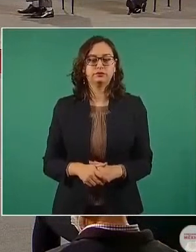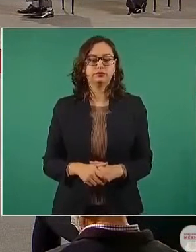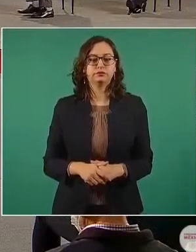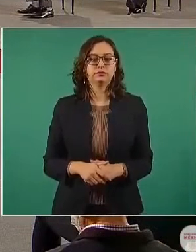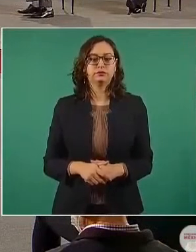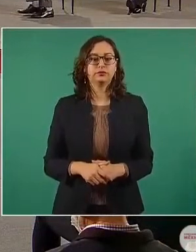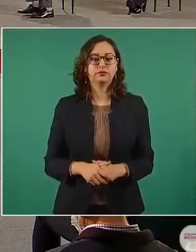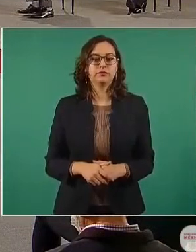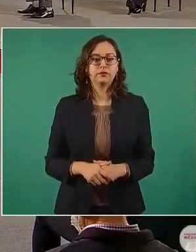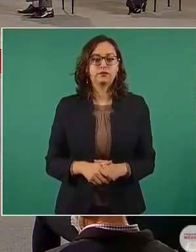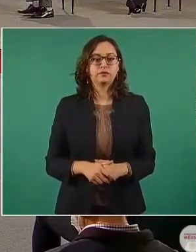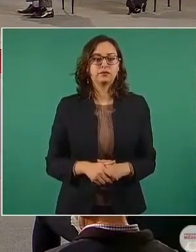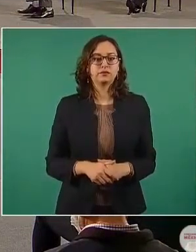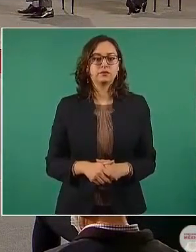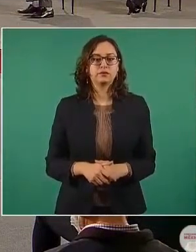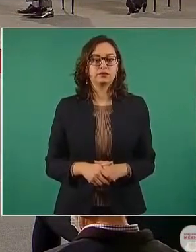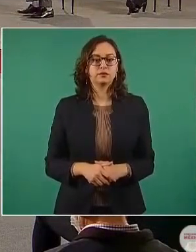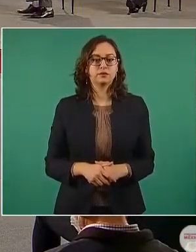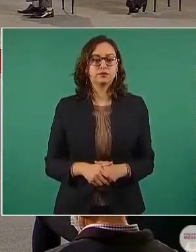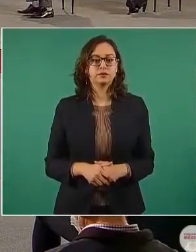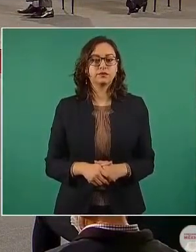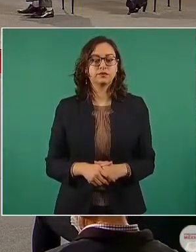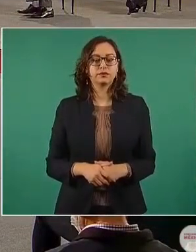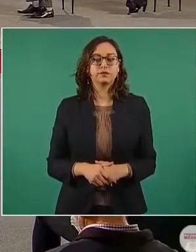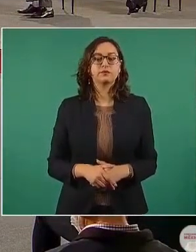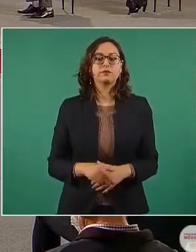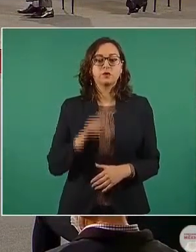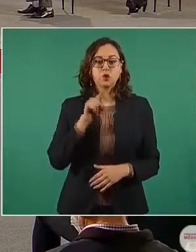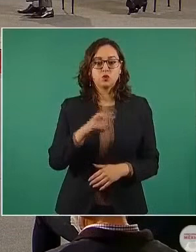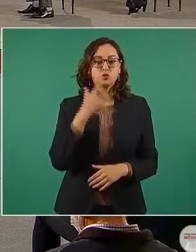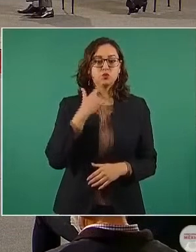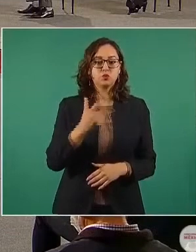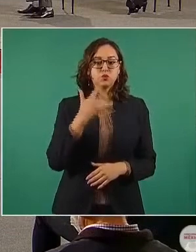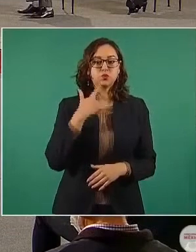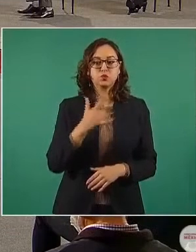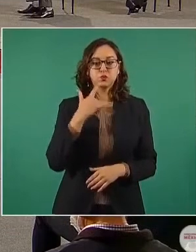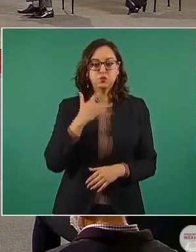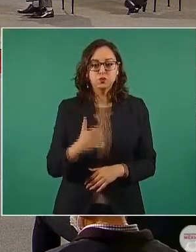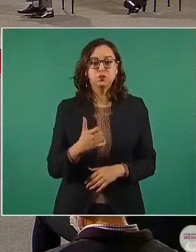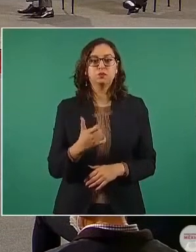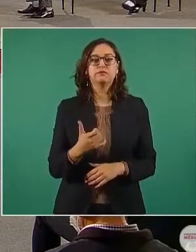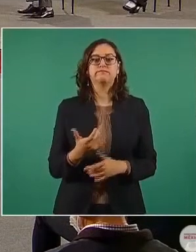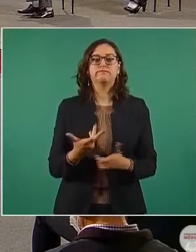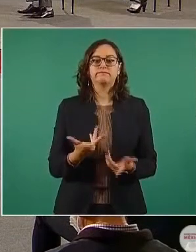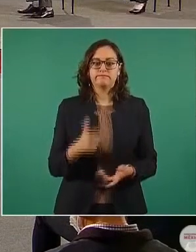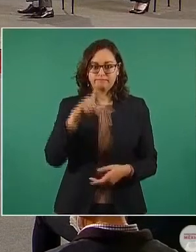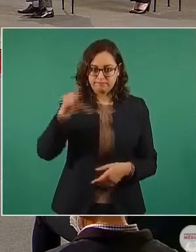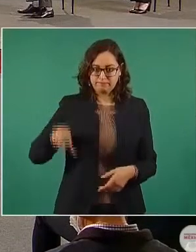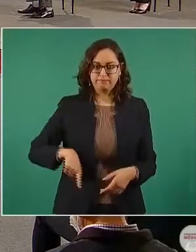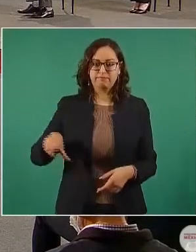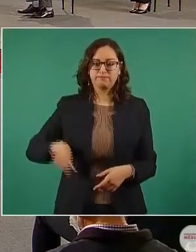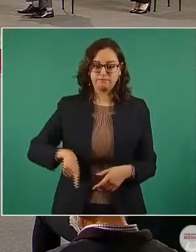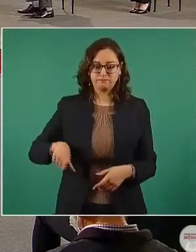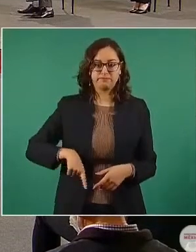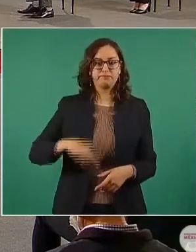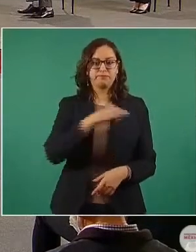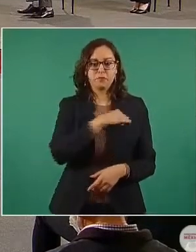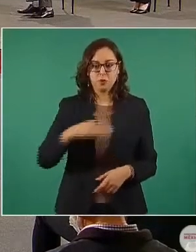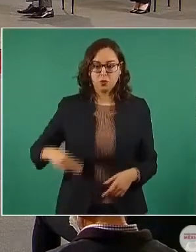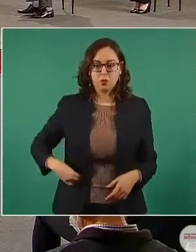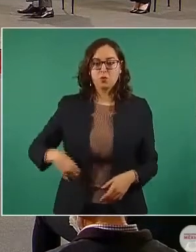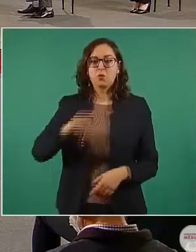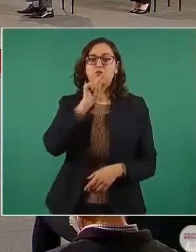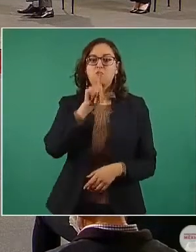apoyo, la entrega de parte de el gobierno del estado, los gobiernos municipales